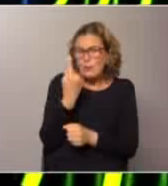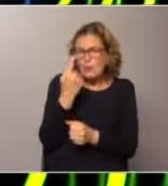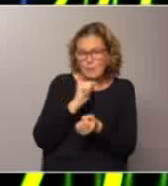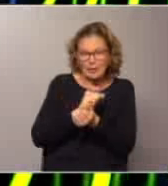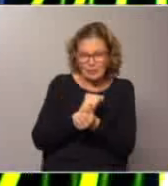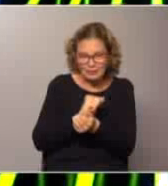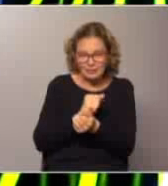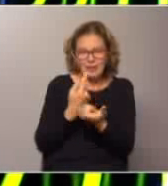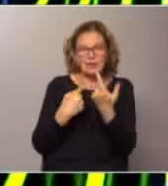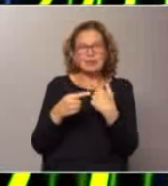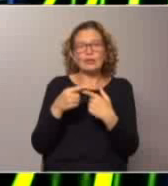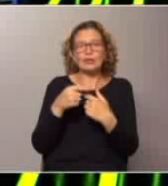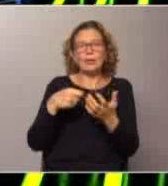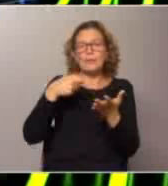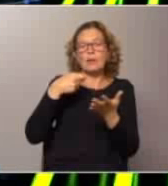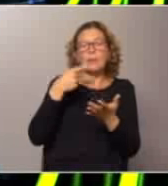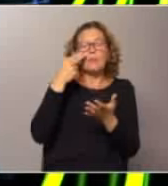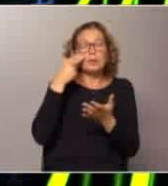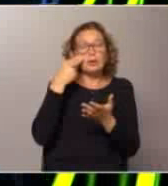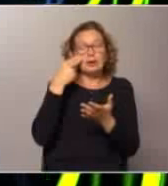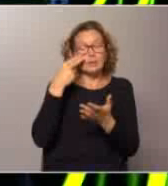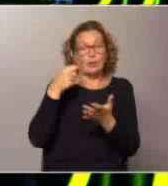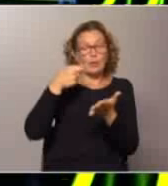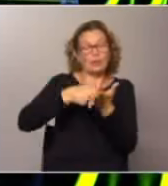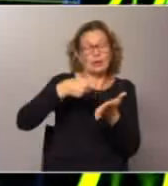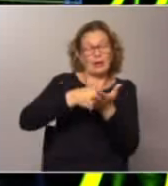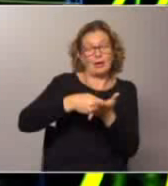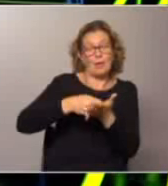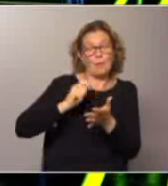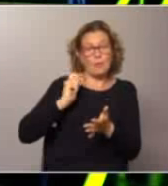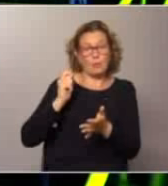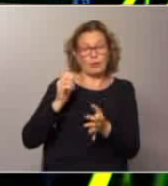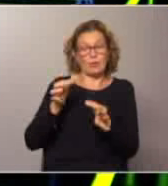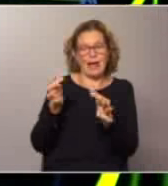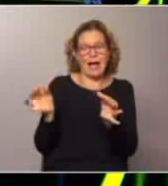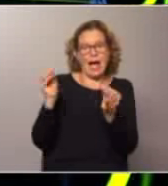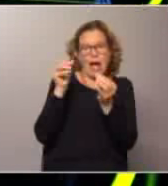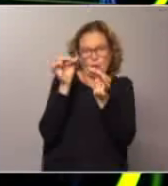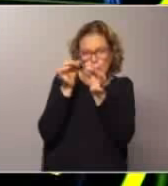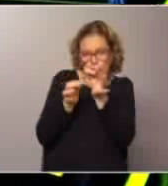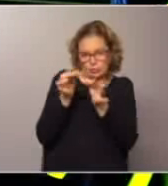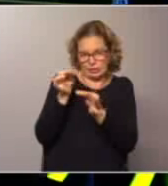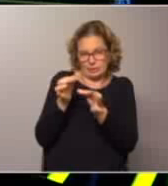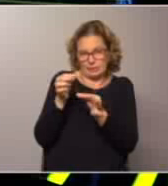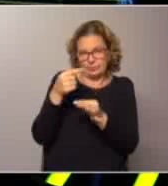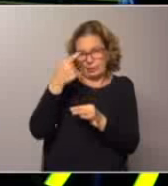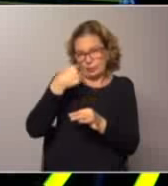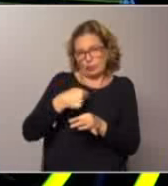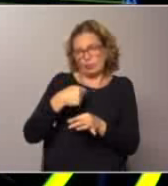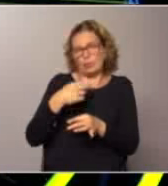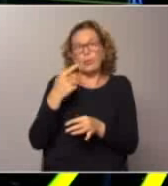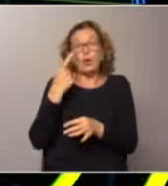contraparte de s de pagar los platos rotos con dineros públicos fue el ajuste algo que para nosotros es casi un término